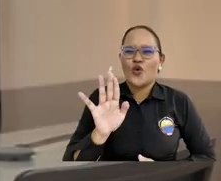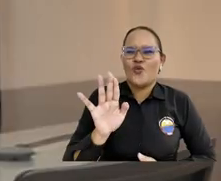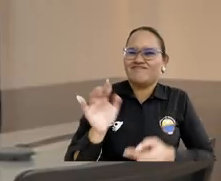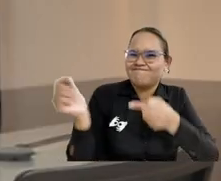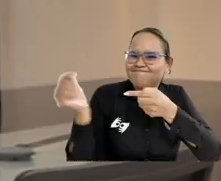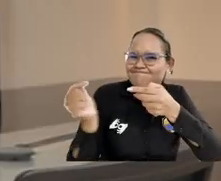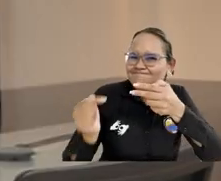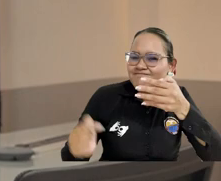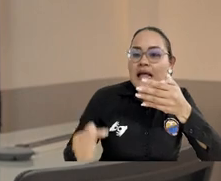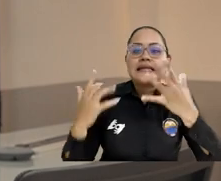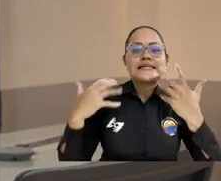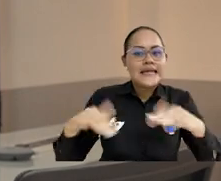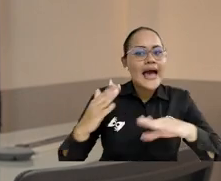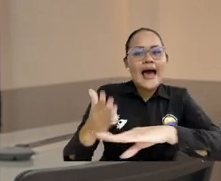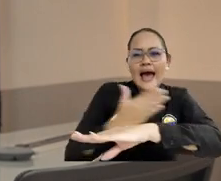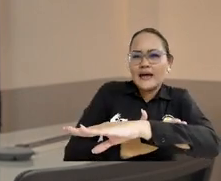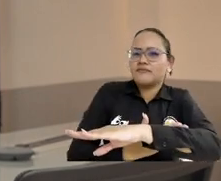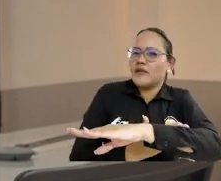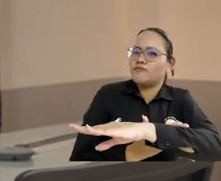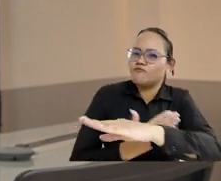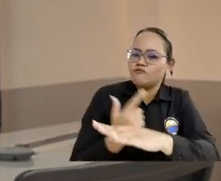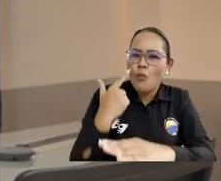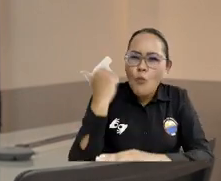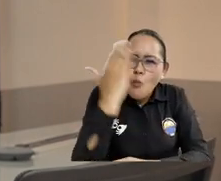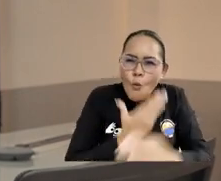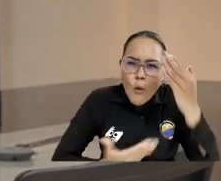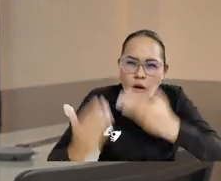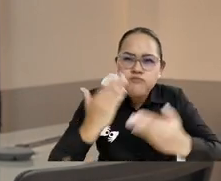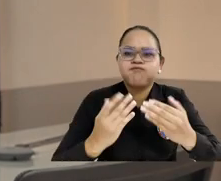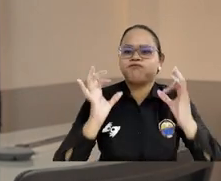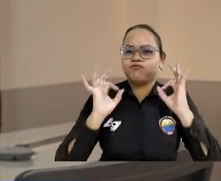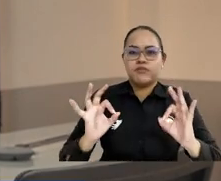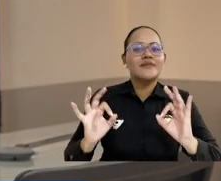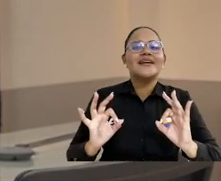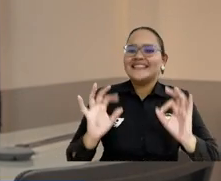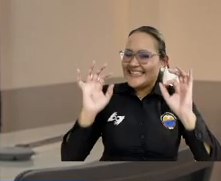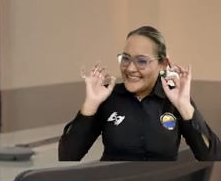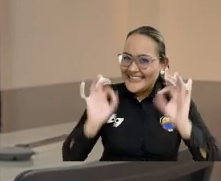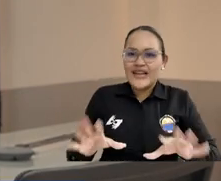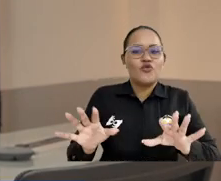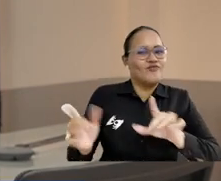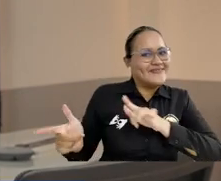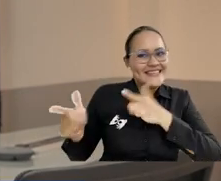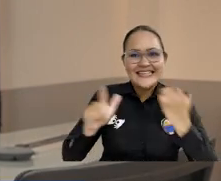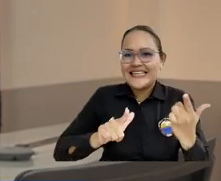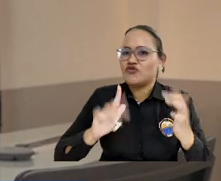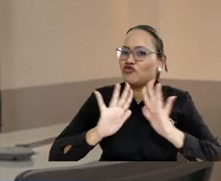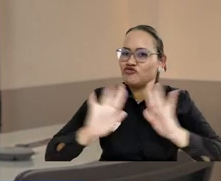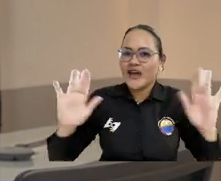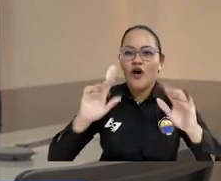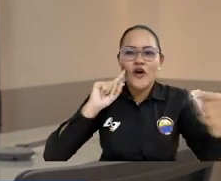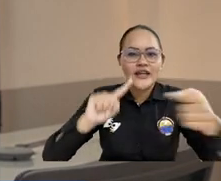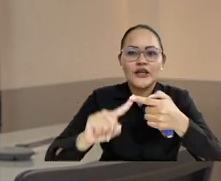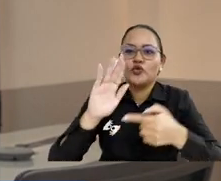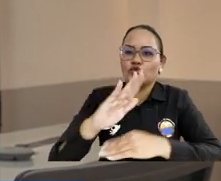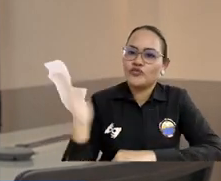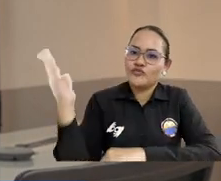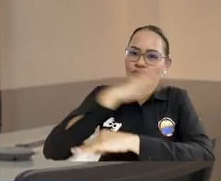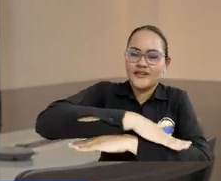Las especificaciones técnicas han sido debidamente probadas y el sistema ha demostrado estar preparado para la jornada oficial de votación